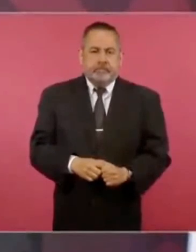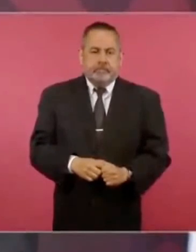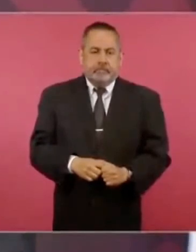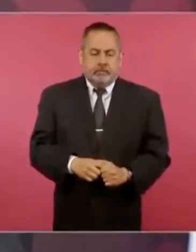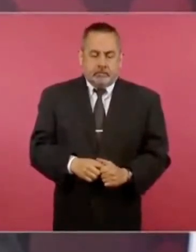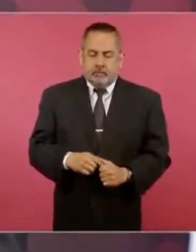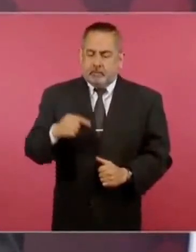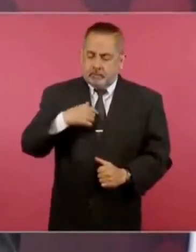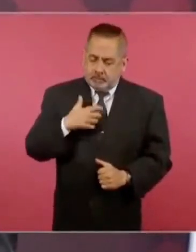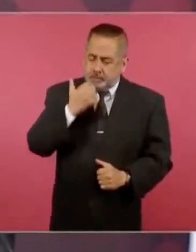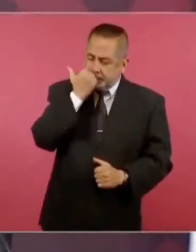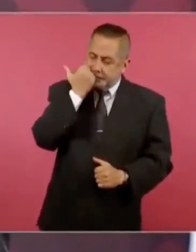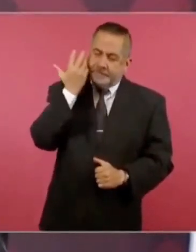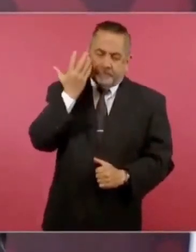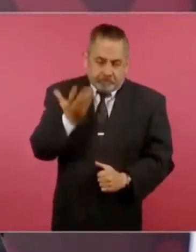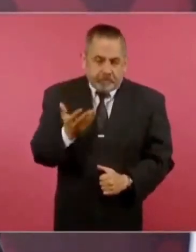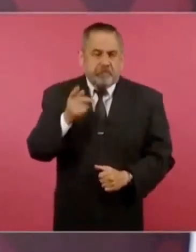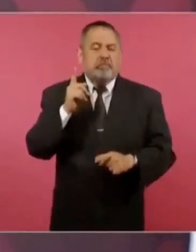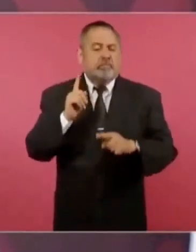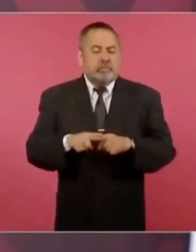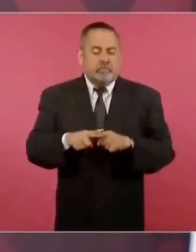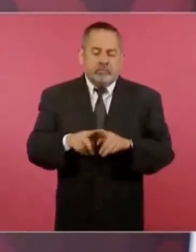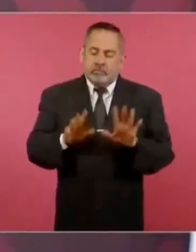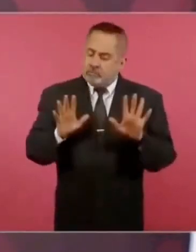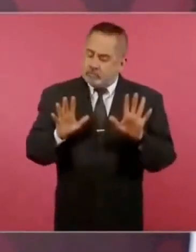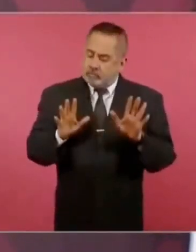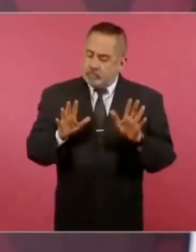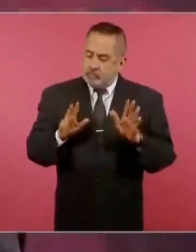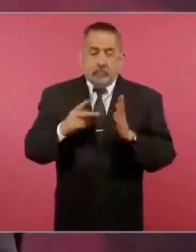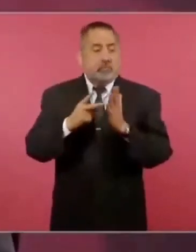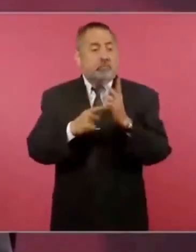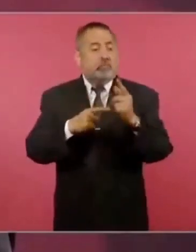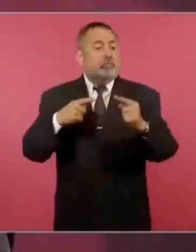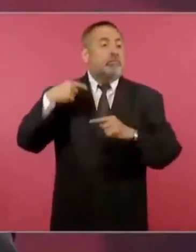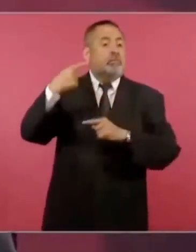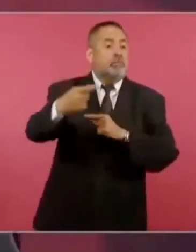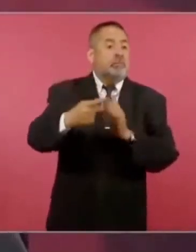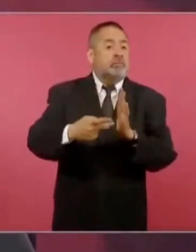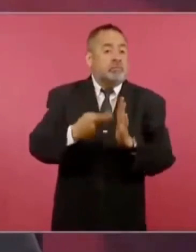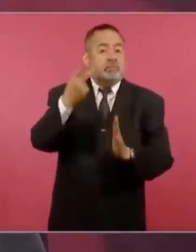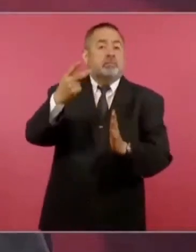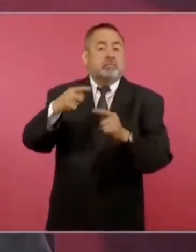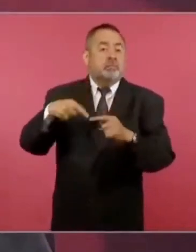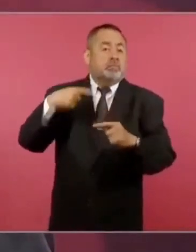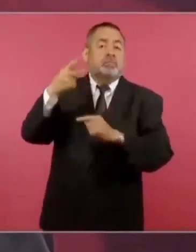Lo que queremos es que no haya repetición.